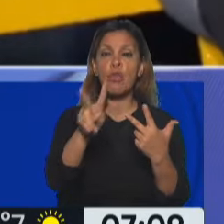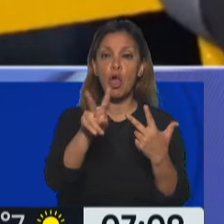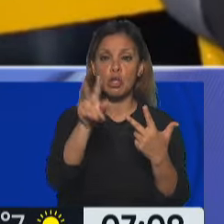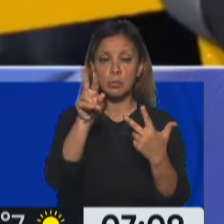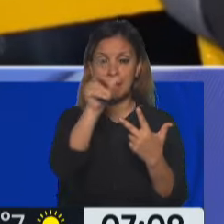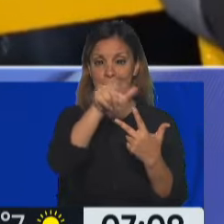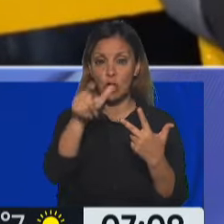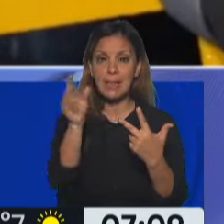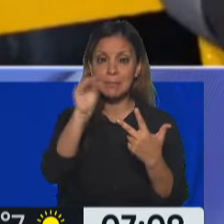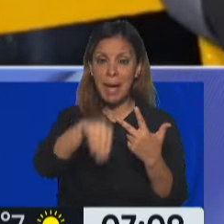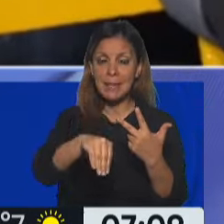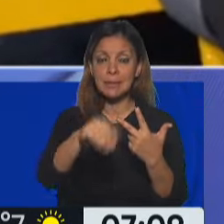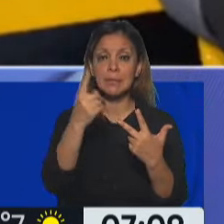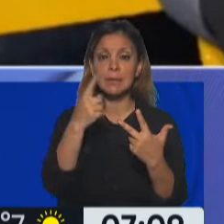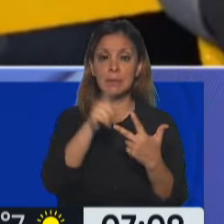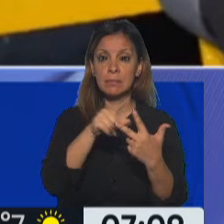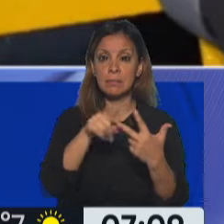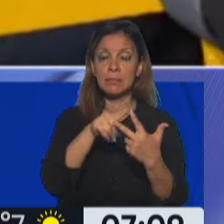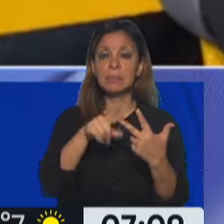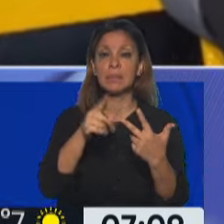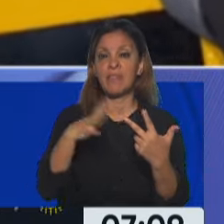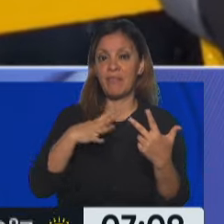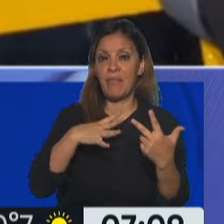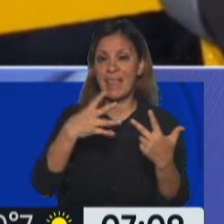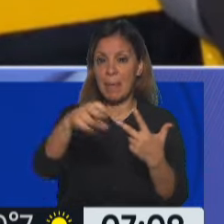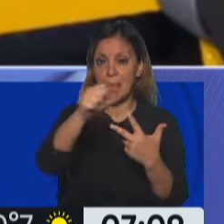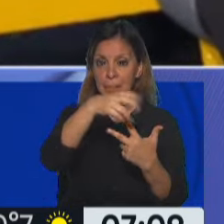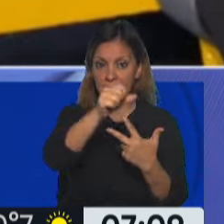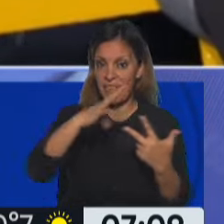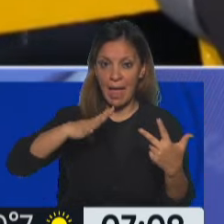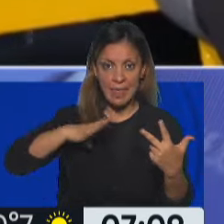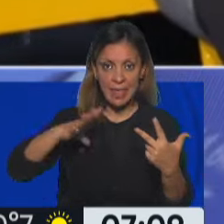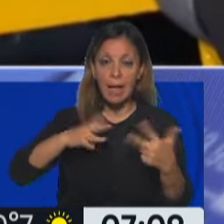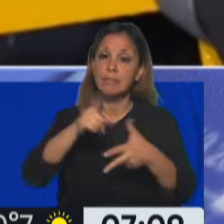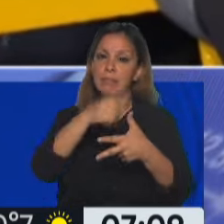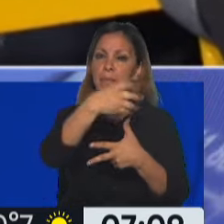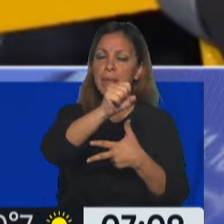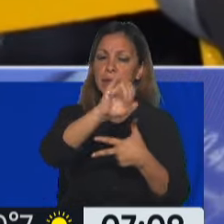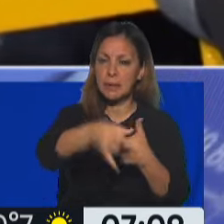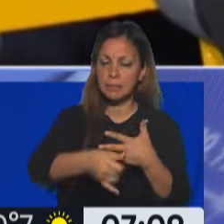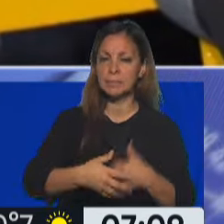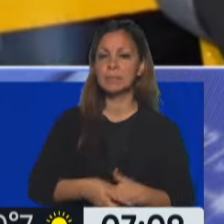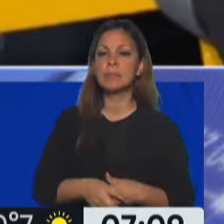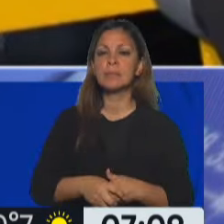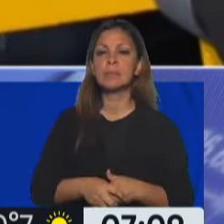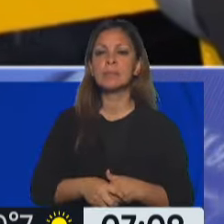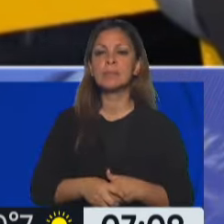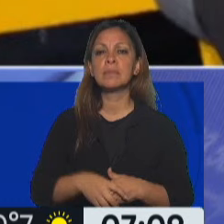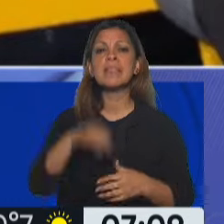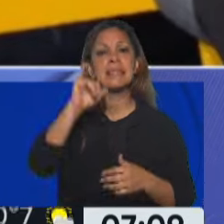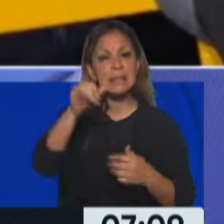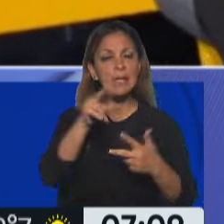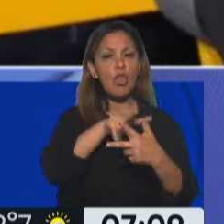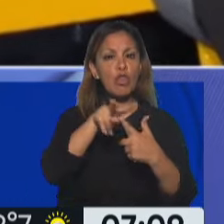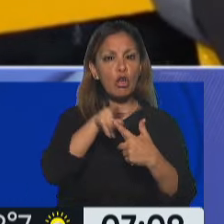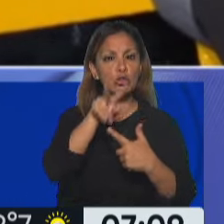visualizado, pero que estamos... Mujer. Cuando tengamos más información,